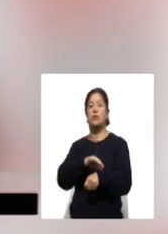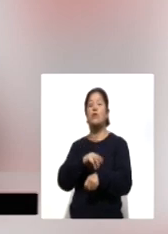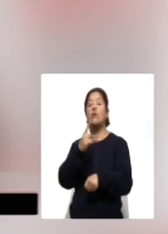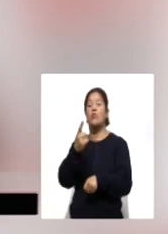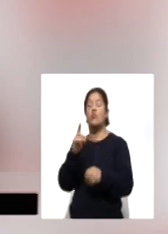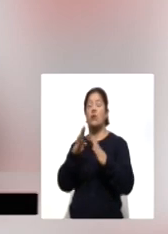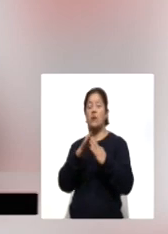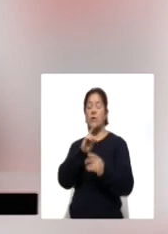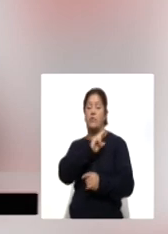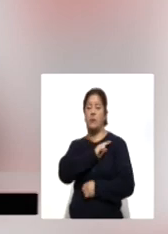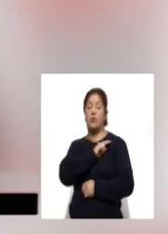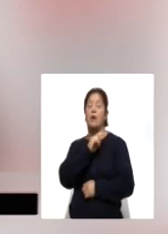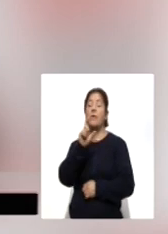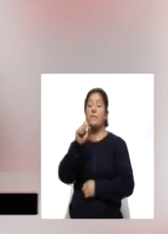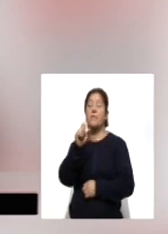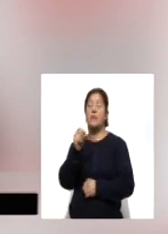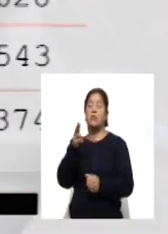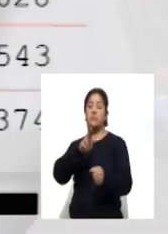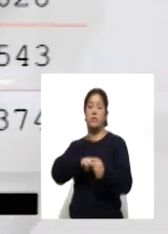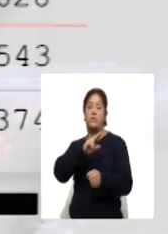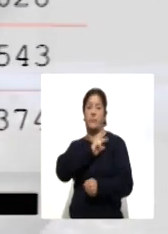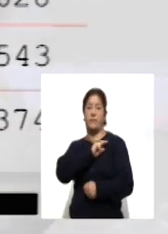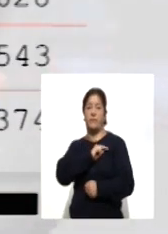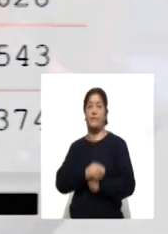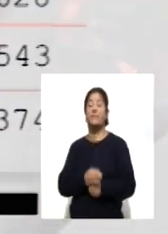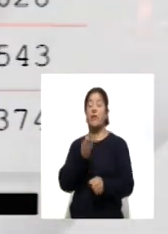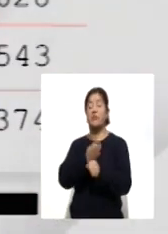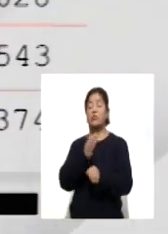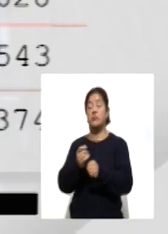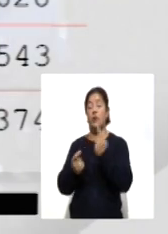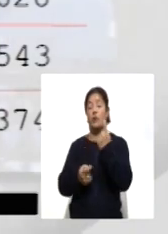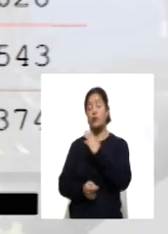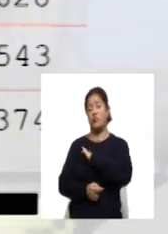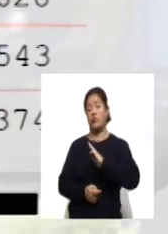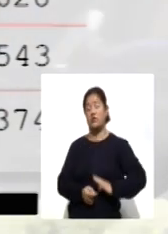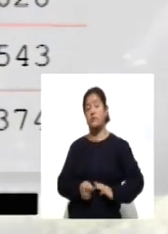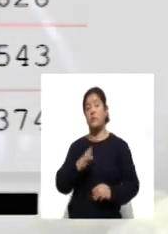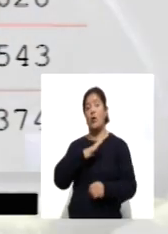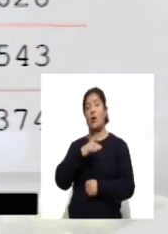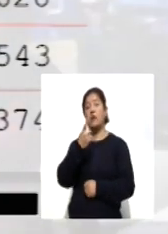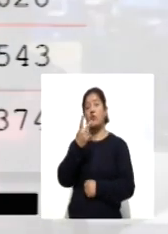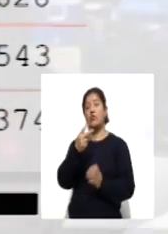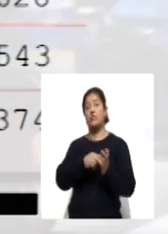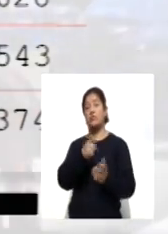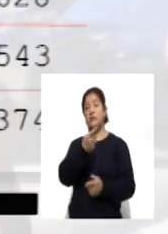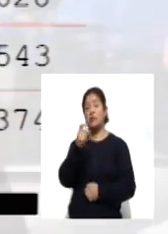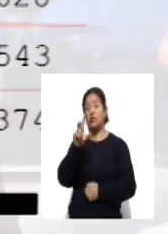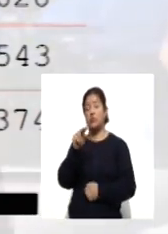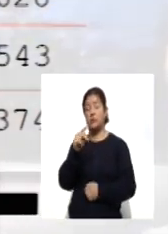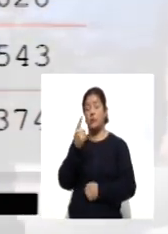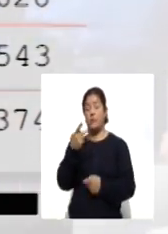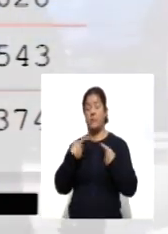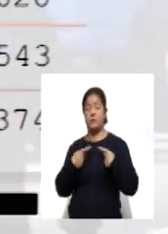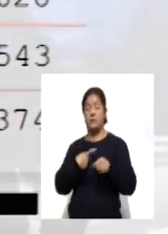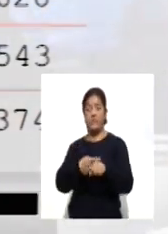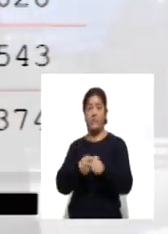y 20 en hospital privado. Hasta este momento, Tlaxcala registra 2.181 casos,